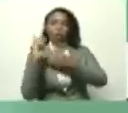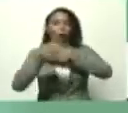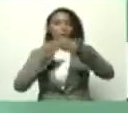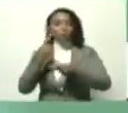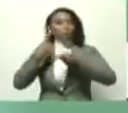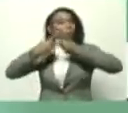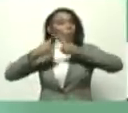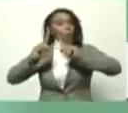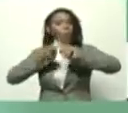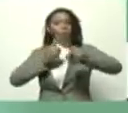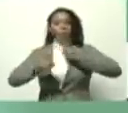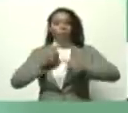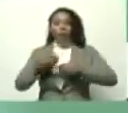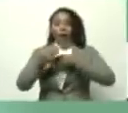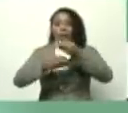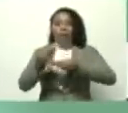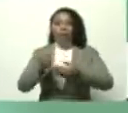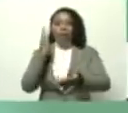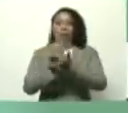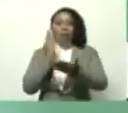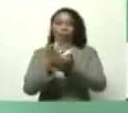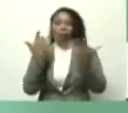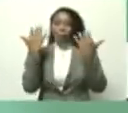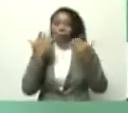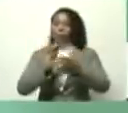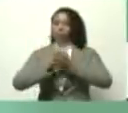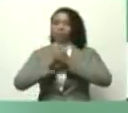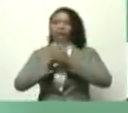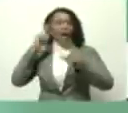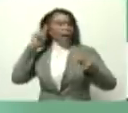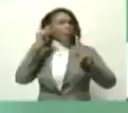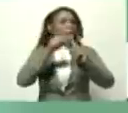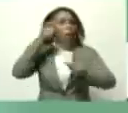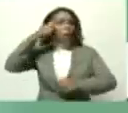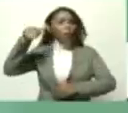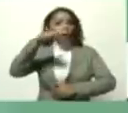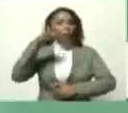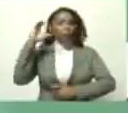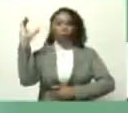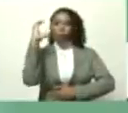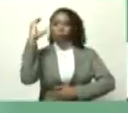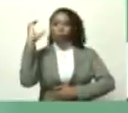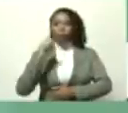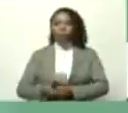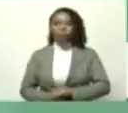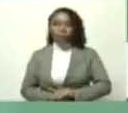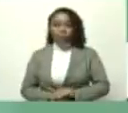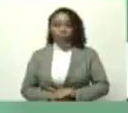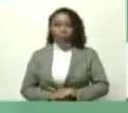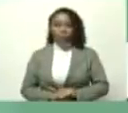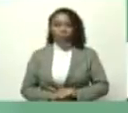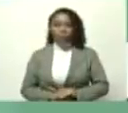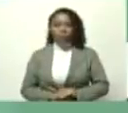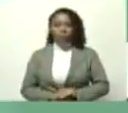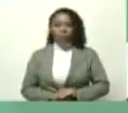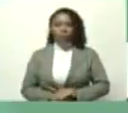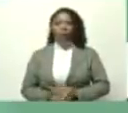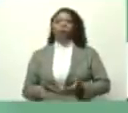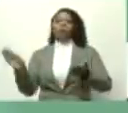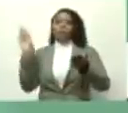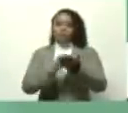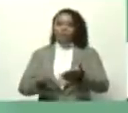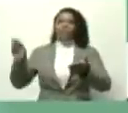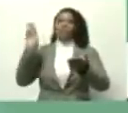otra cosa que tender siempre su mano amiga hacia el pueblo colombiano. Una y otra vez